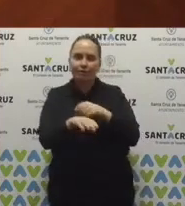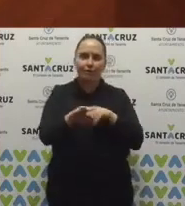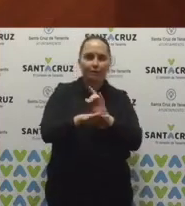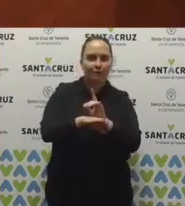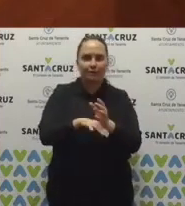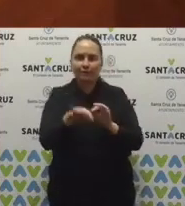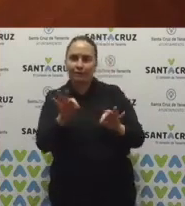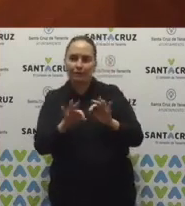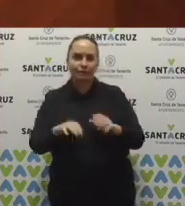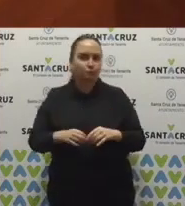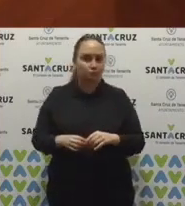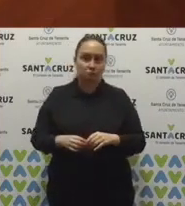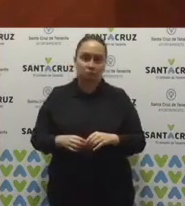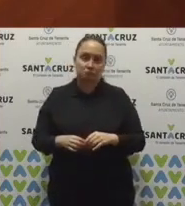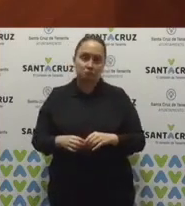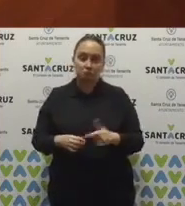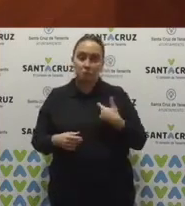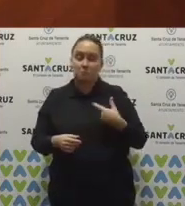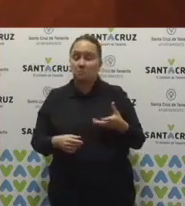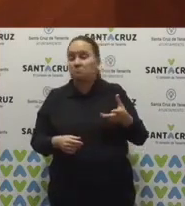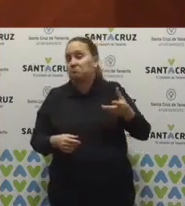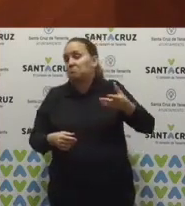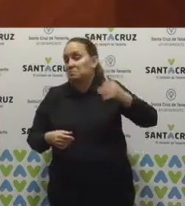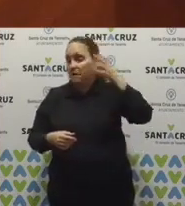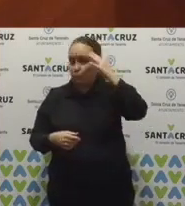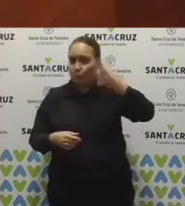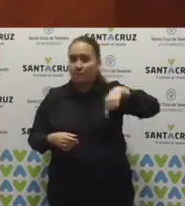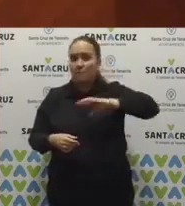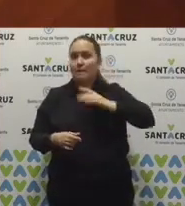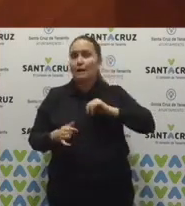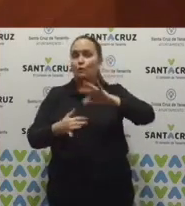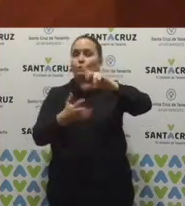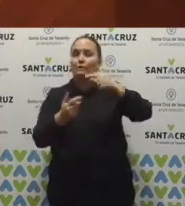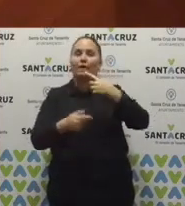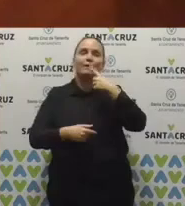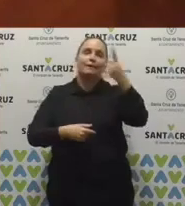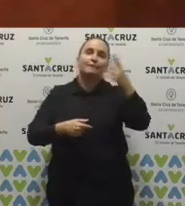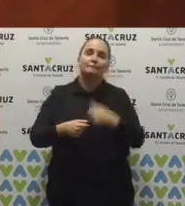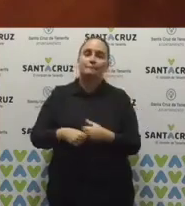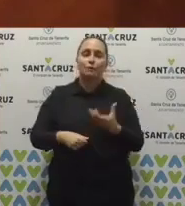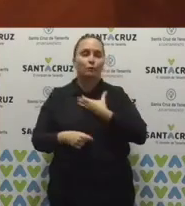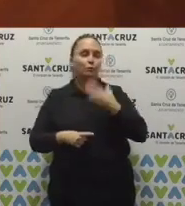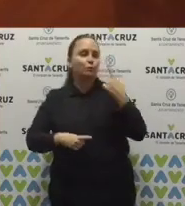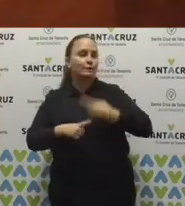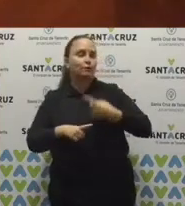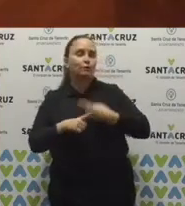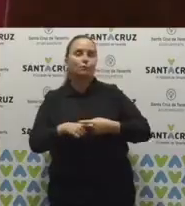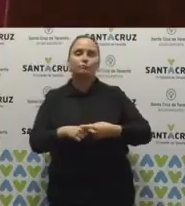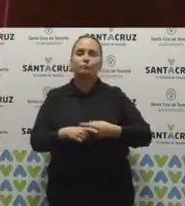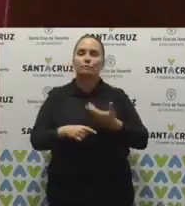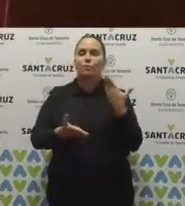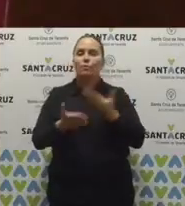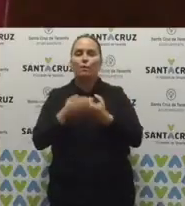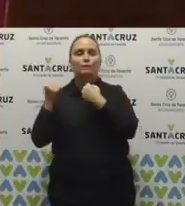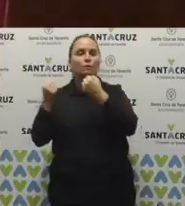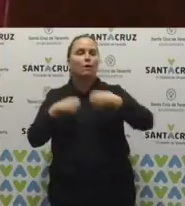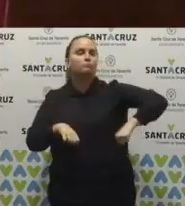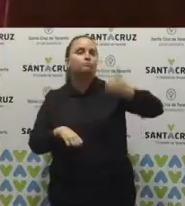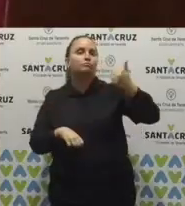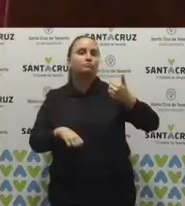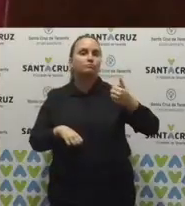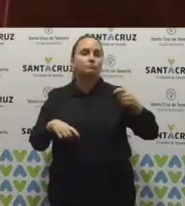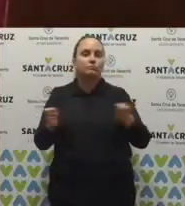entiendo que ustedes querrían que mañana los titulares fueran el ayuntamiento de santa cruz aprueba una moción institucional y que todo mundo diga